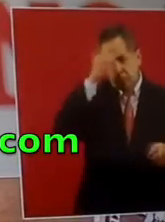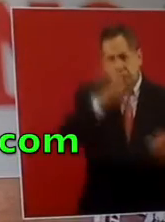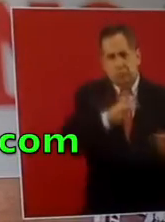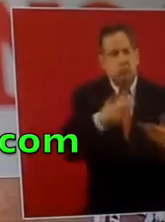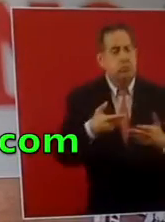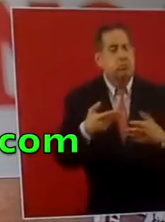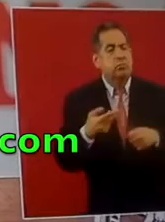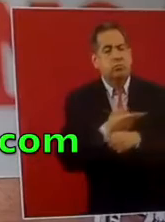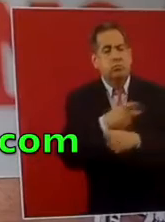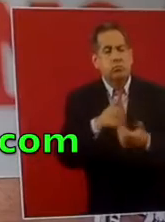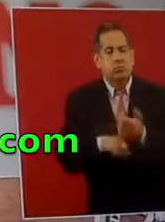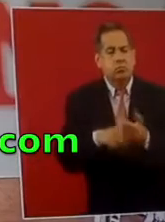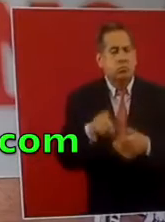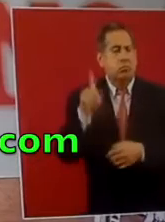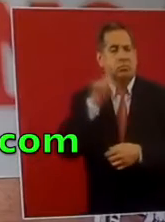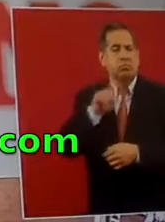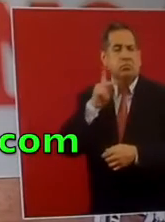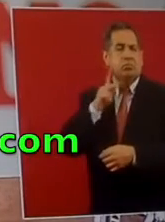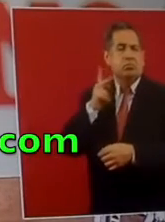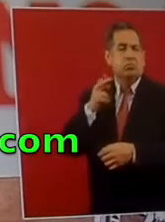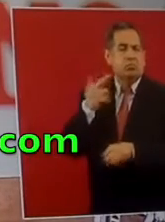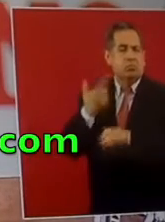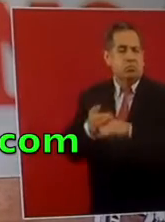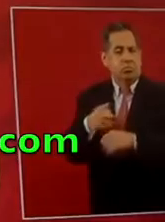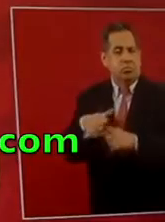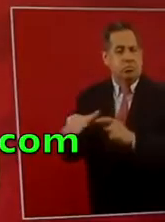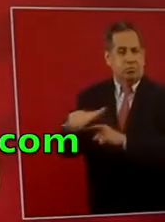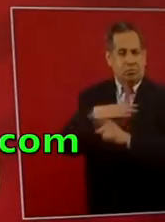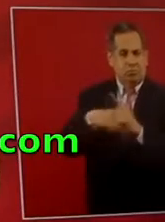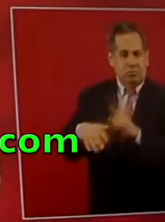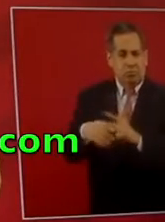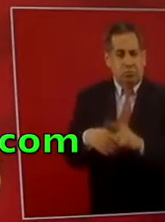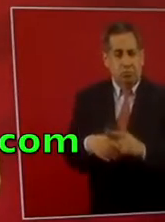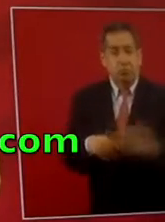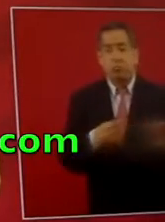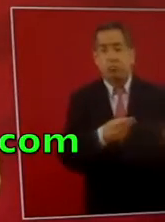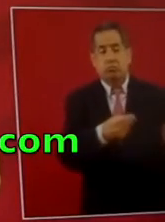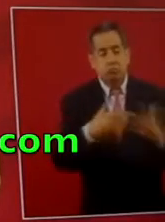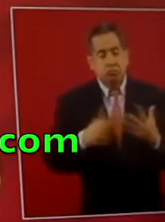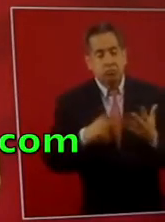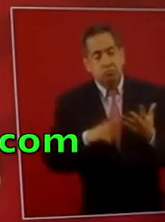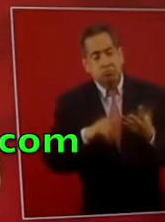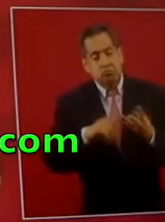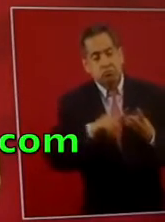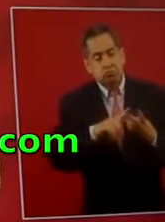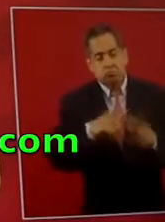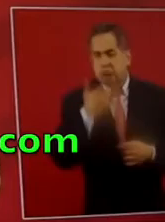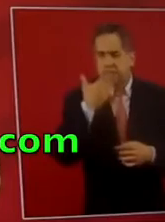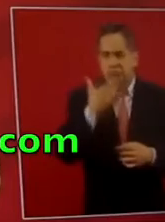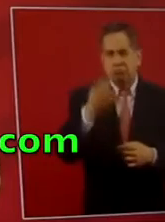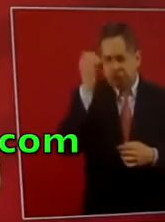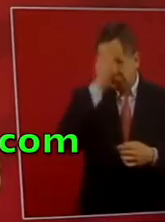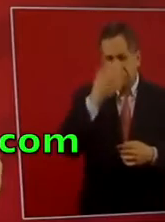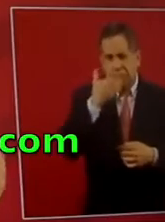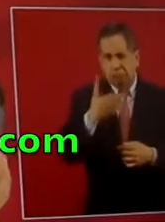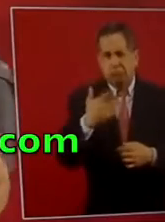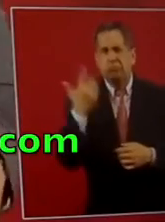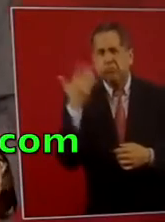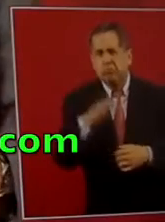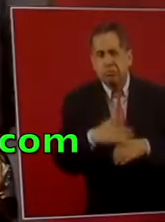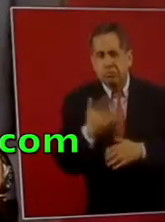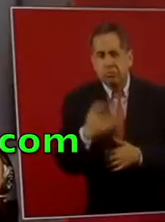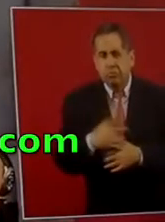un poco más de 200 comunas. Entonces sabemos la necesidad que existe en la regularización de la tierra y la